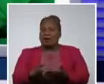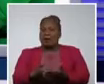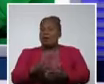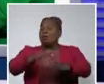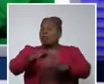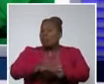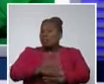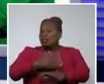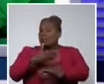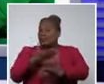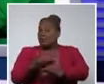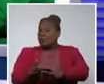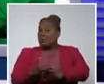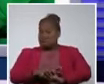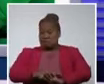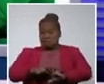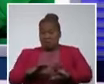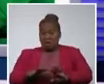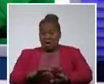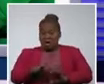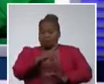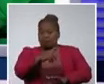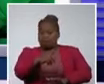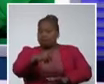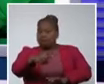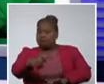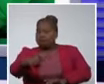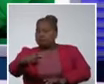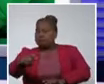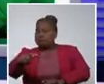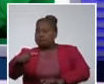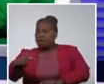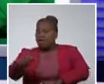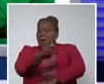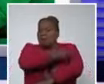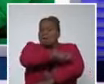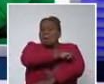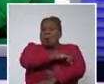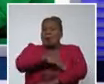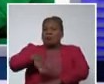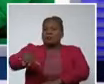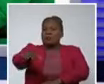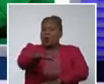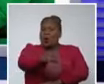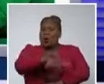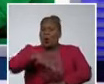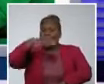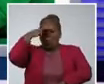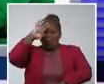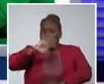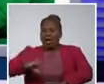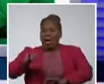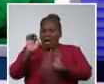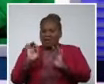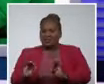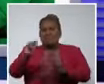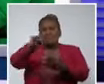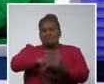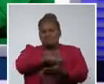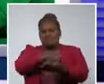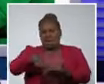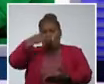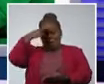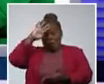comenzaría la aplicación a toda la población como está previsto en nuestro país, que indiscutiblemente nos va a